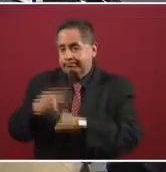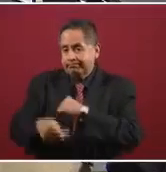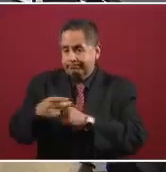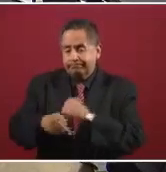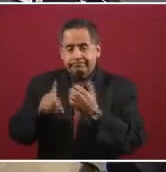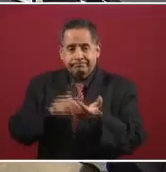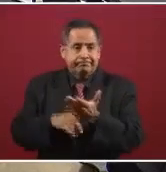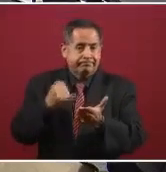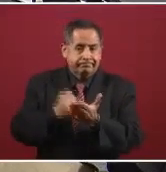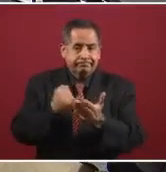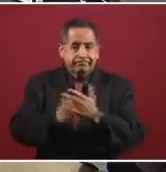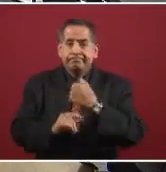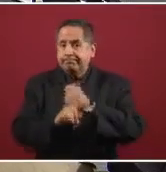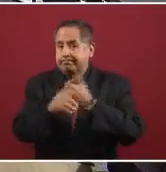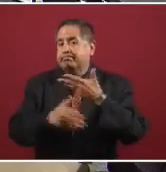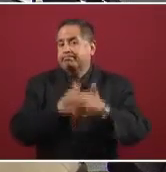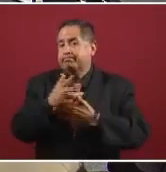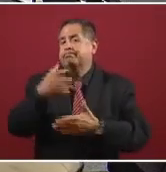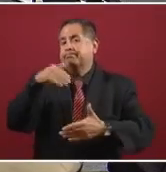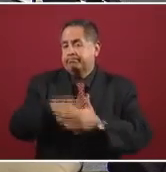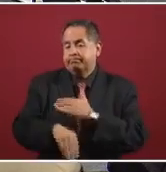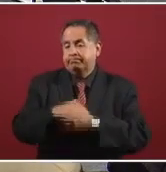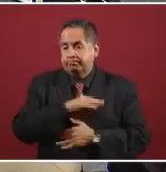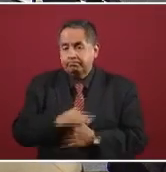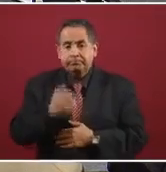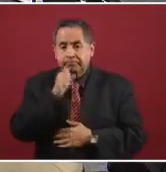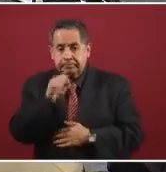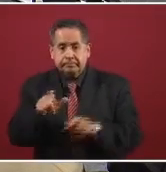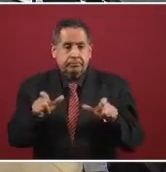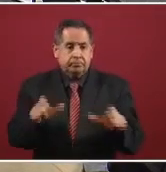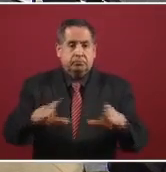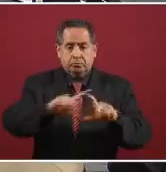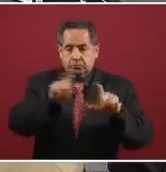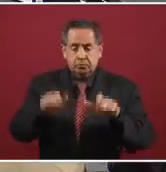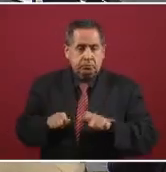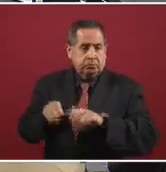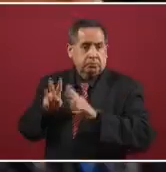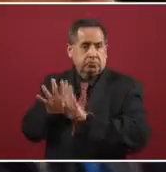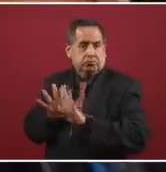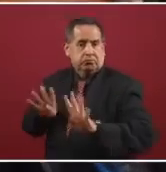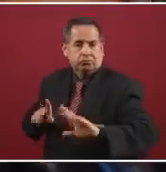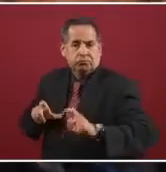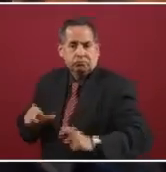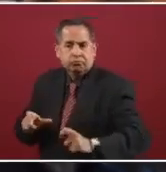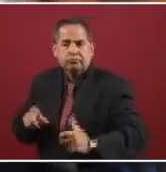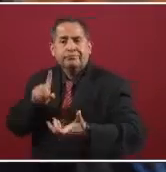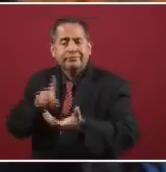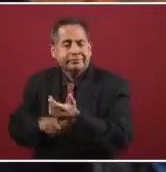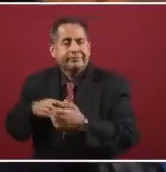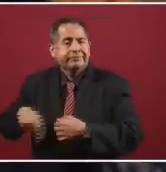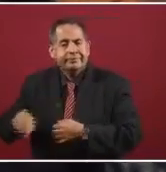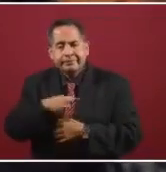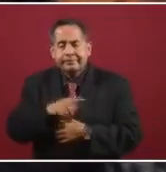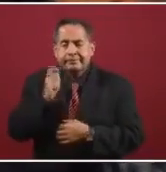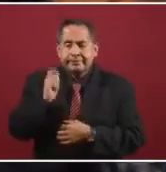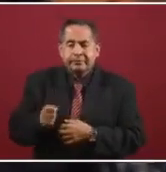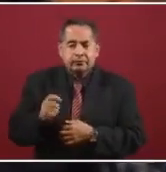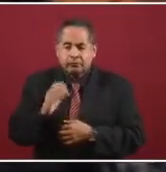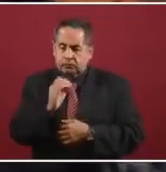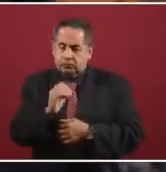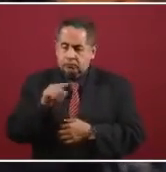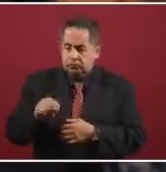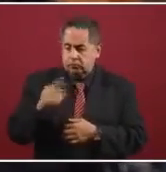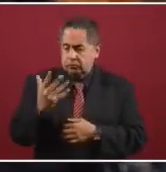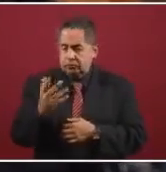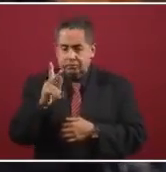fiscales y adicionales, así como el despliegue de la Guardia Nacional, que puede representar algo así como el